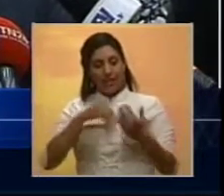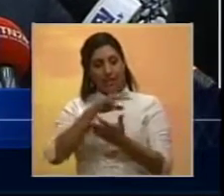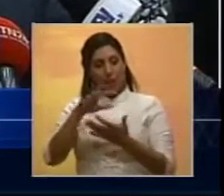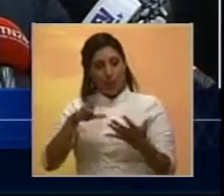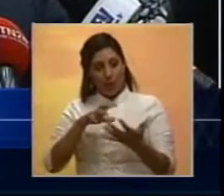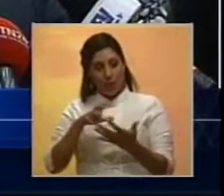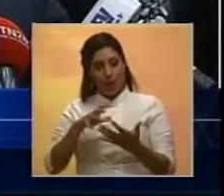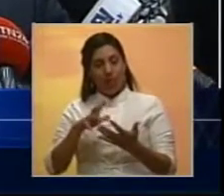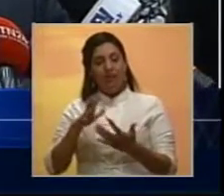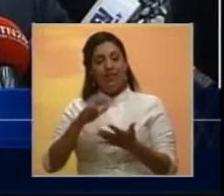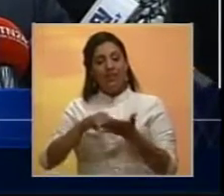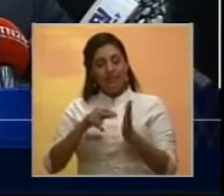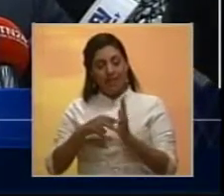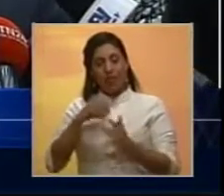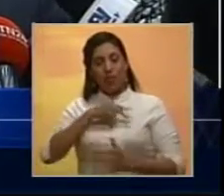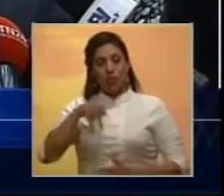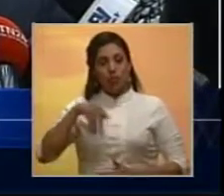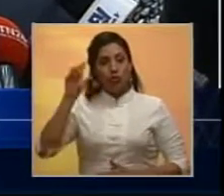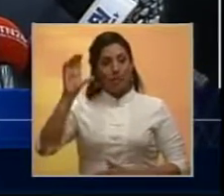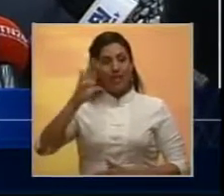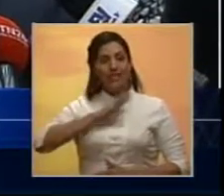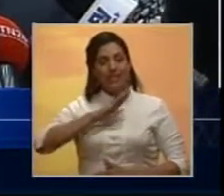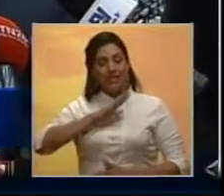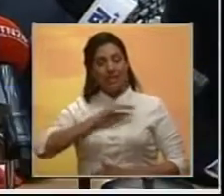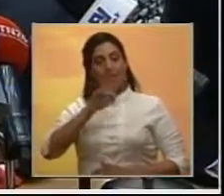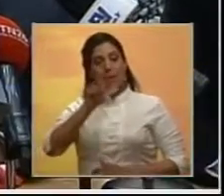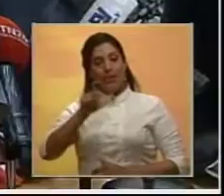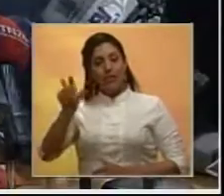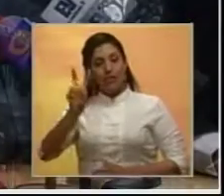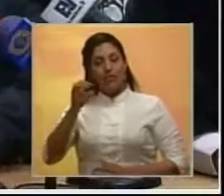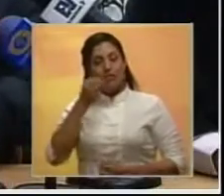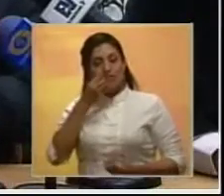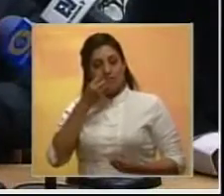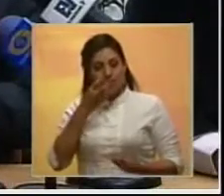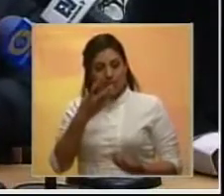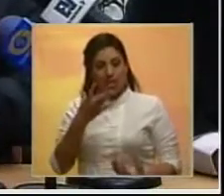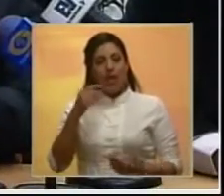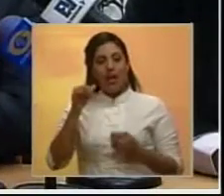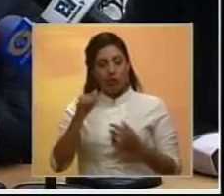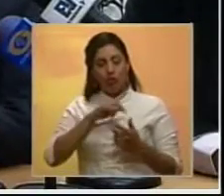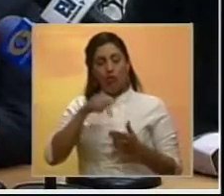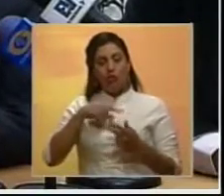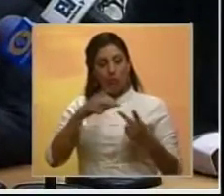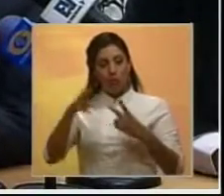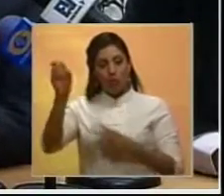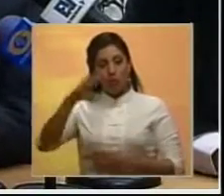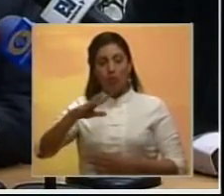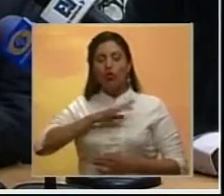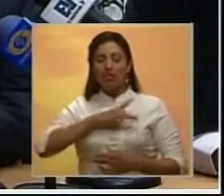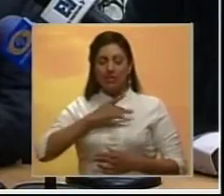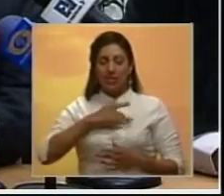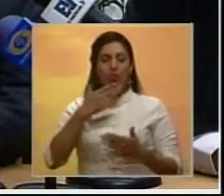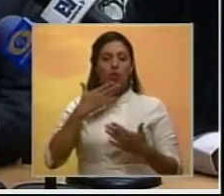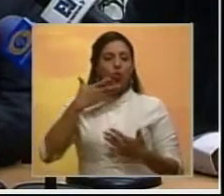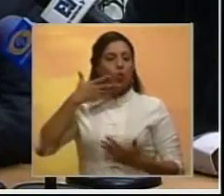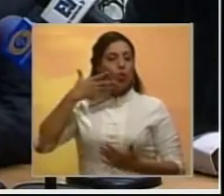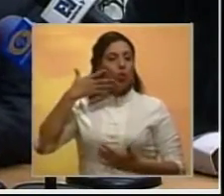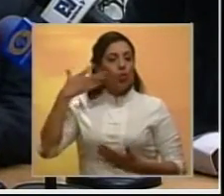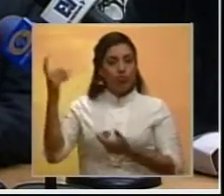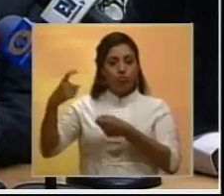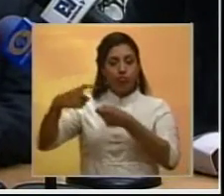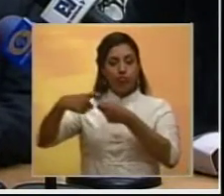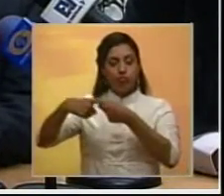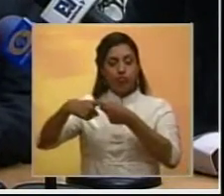conlleva, implica que nuestro país cuenta con venezolanos de bien. En este sentido, desde Voluntad Popular nos sentimos orgullosos de